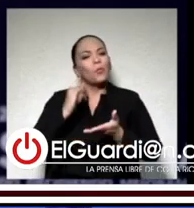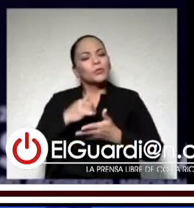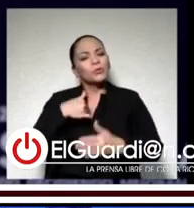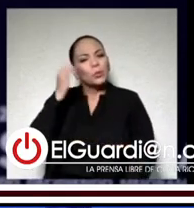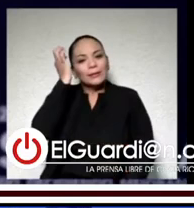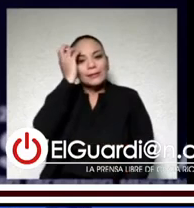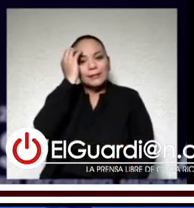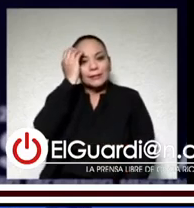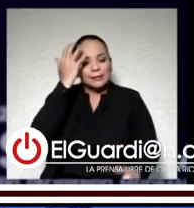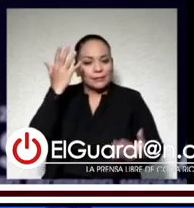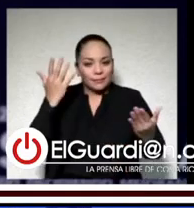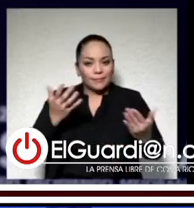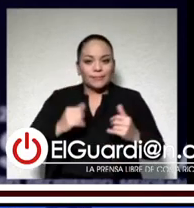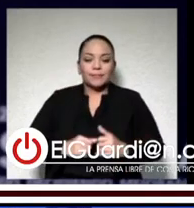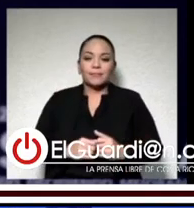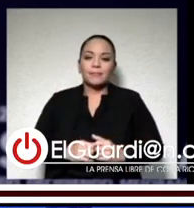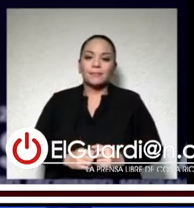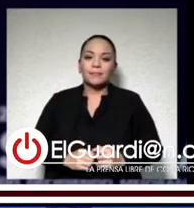tanto.